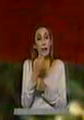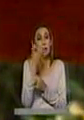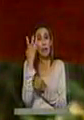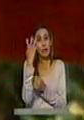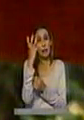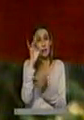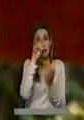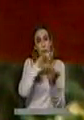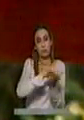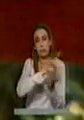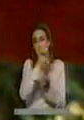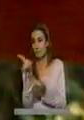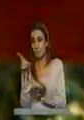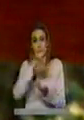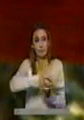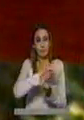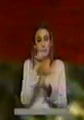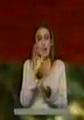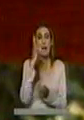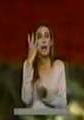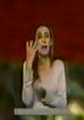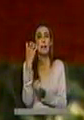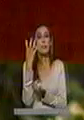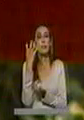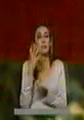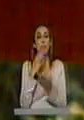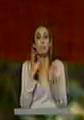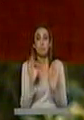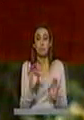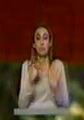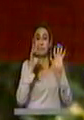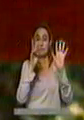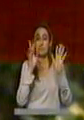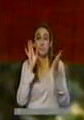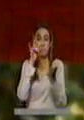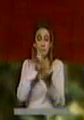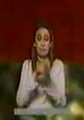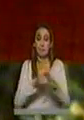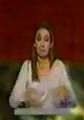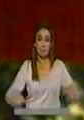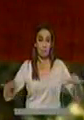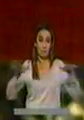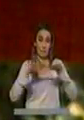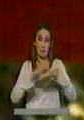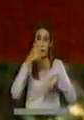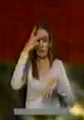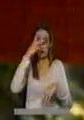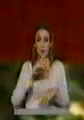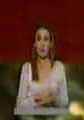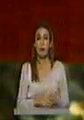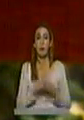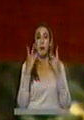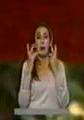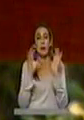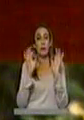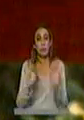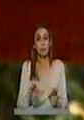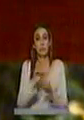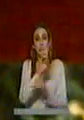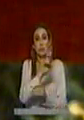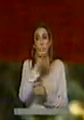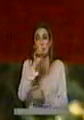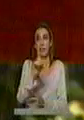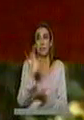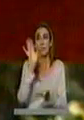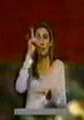México-Guayaquil, Cancún-Guayaquil-México, y nos va a dar 7 vuelos directos a Quito-México, Quito-México. O sea que van a ser 21 vuelos